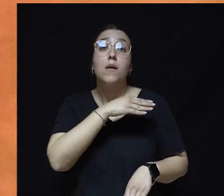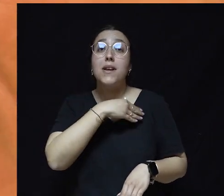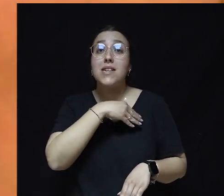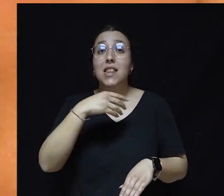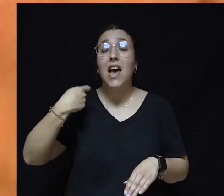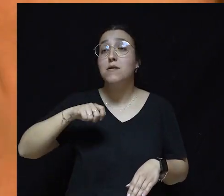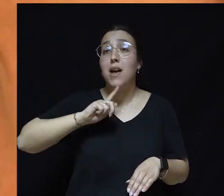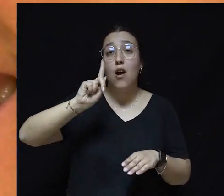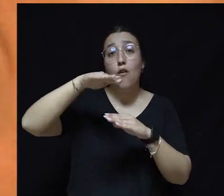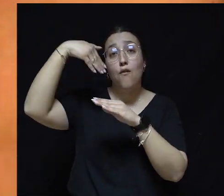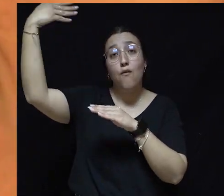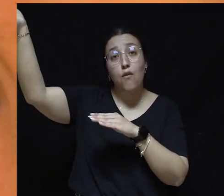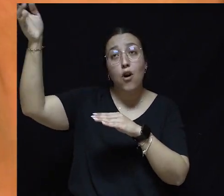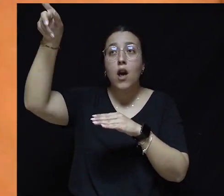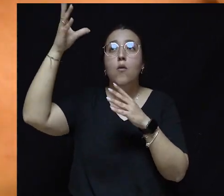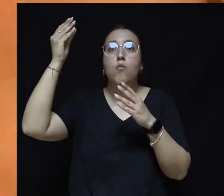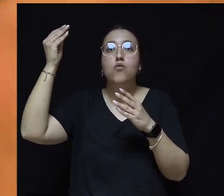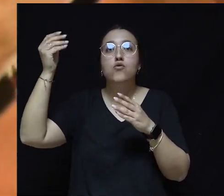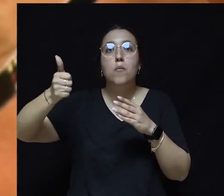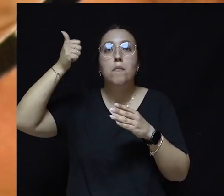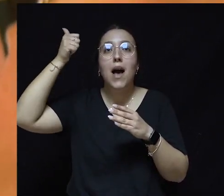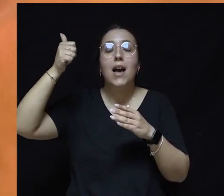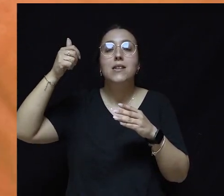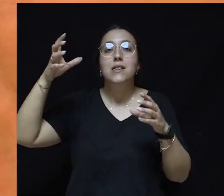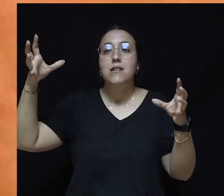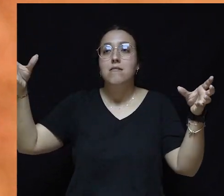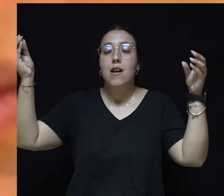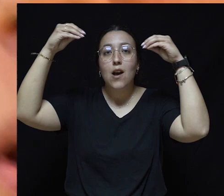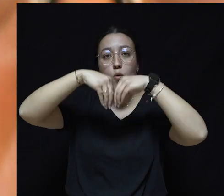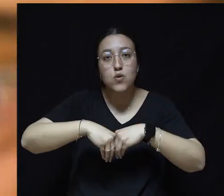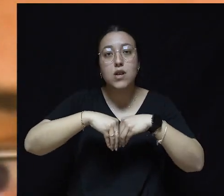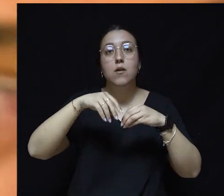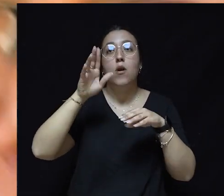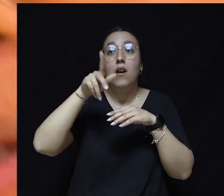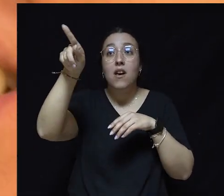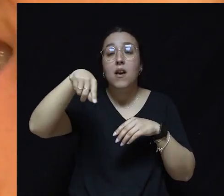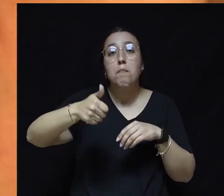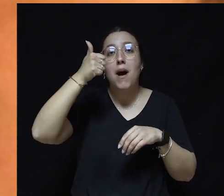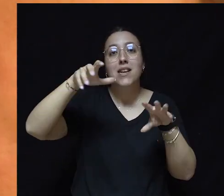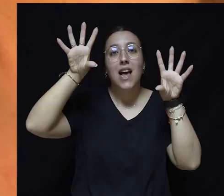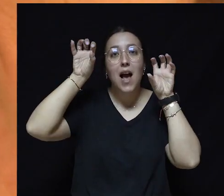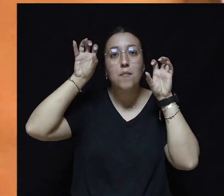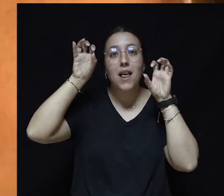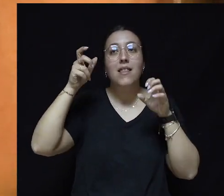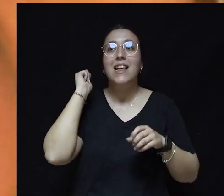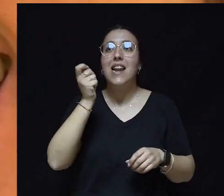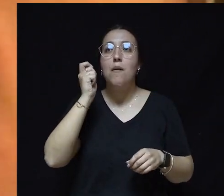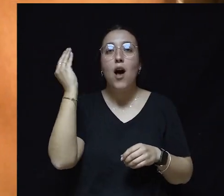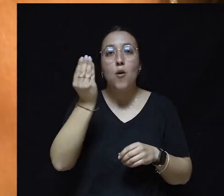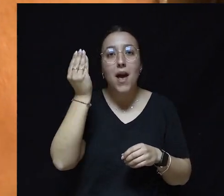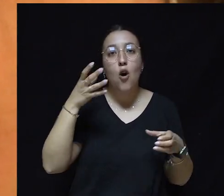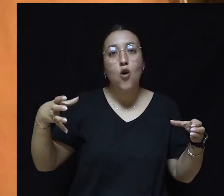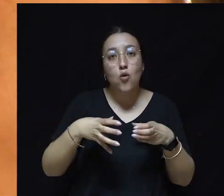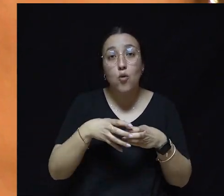las universidades norteamericanas la diversidad la buscan, sus aulas son muchísimo más diversas, ¿no? Que nuestras aulas